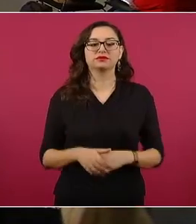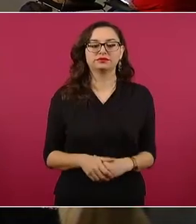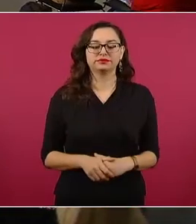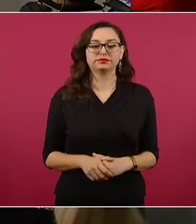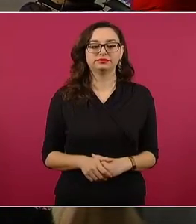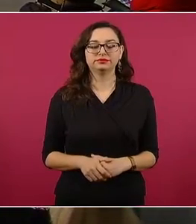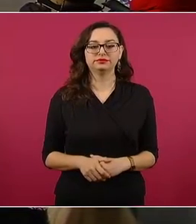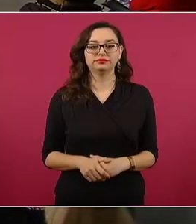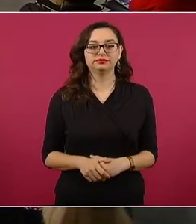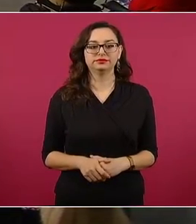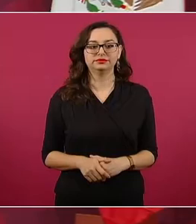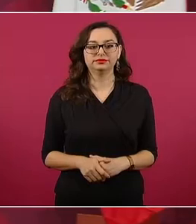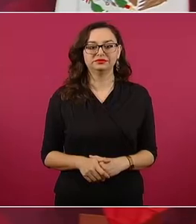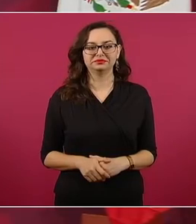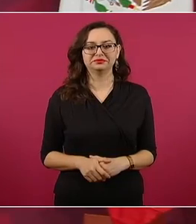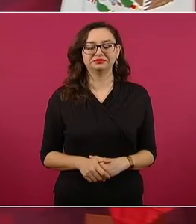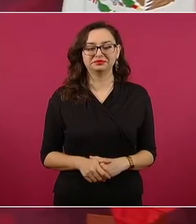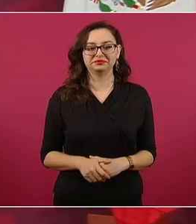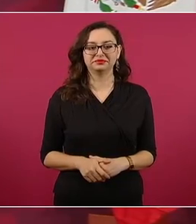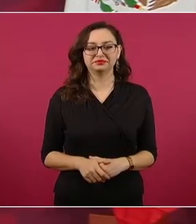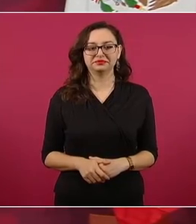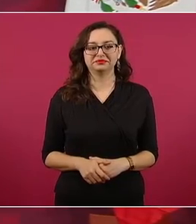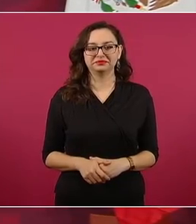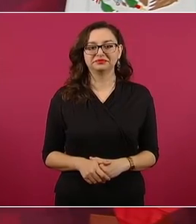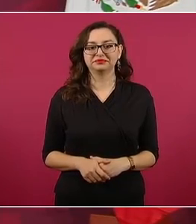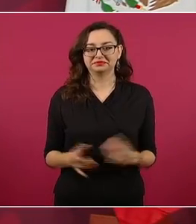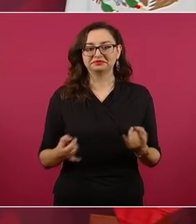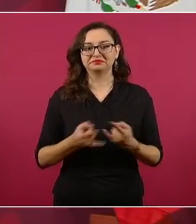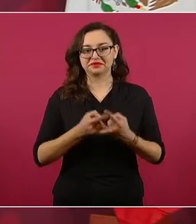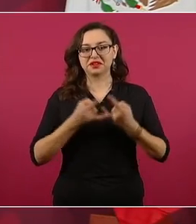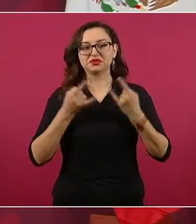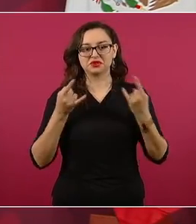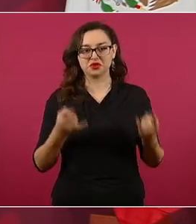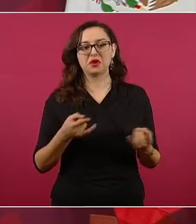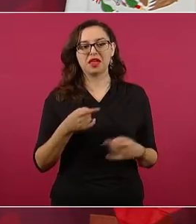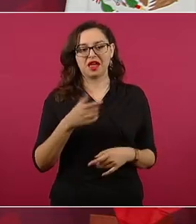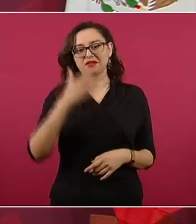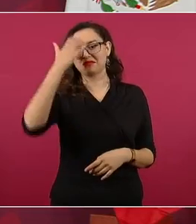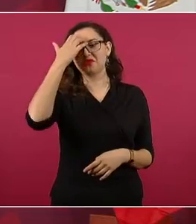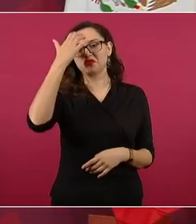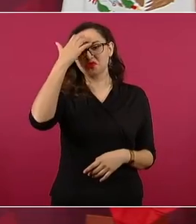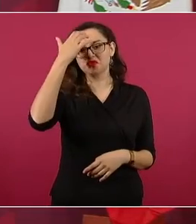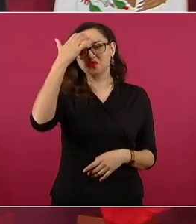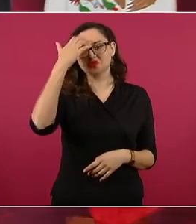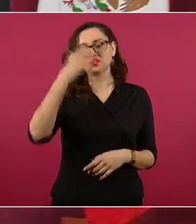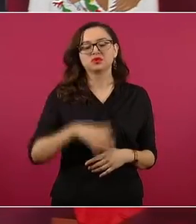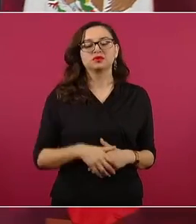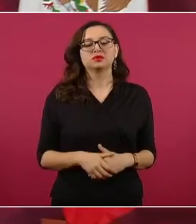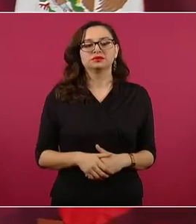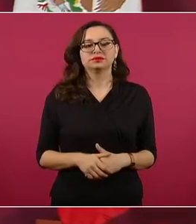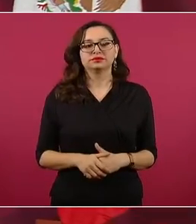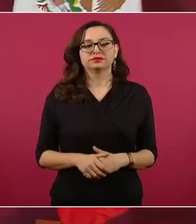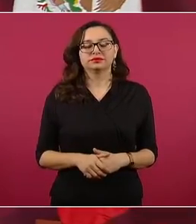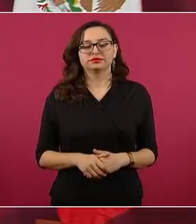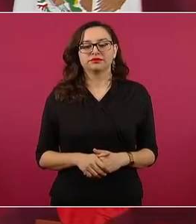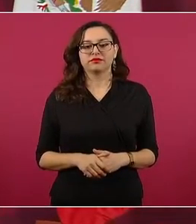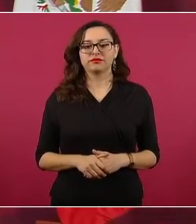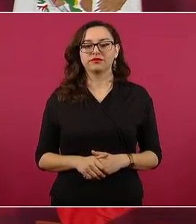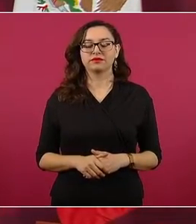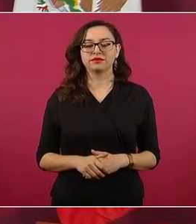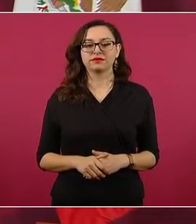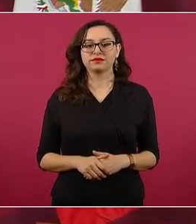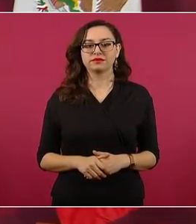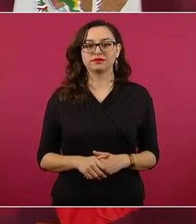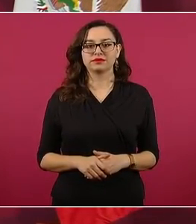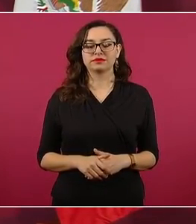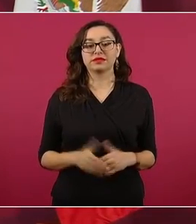Y tengo una anécdota con él, se las cuento, de Otto,